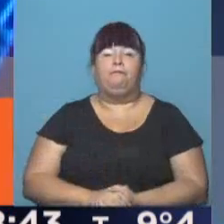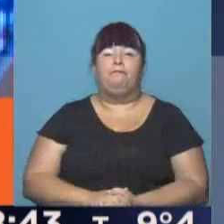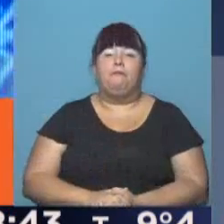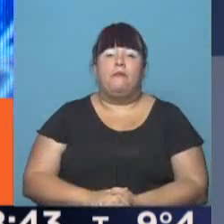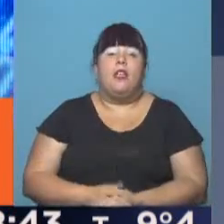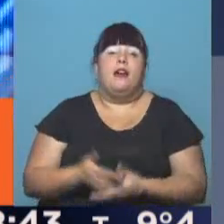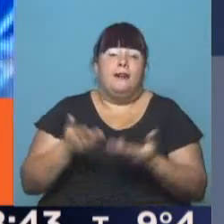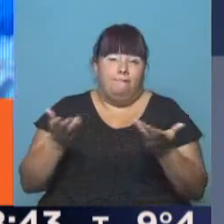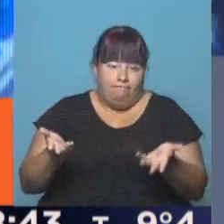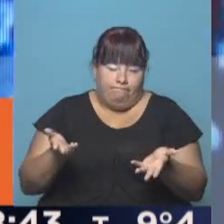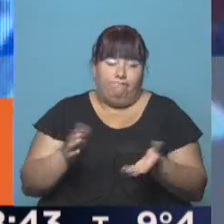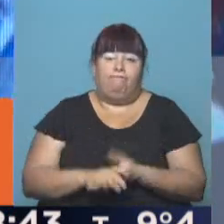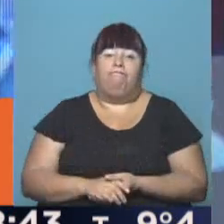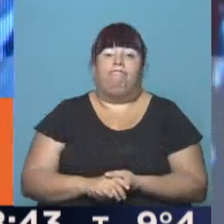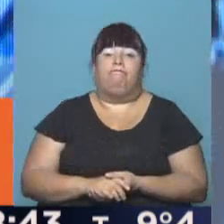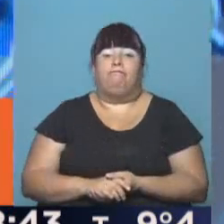Por supuesto,